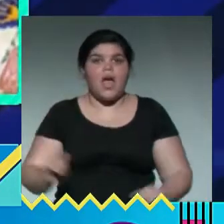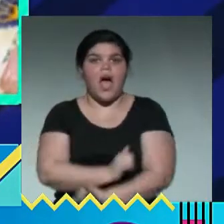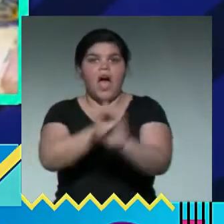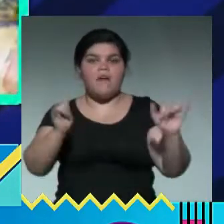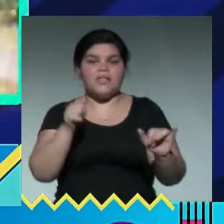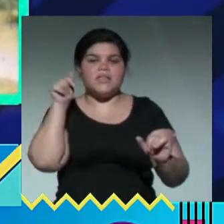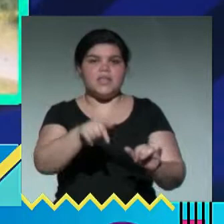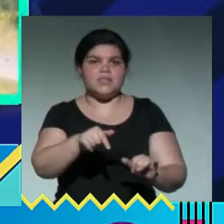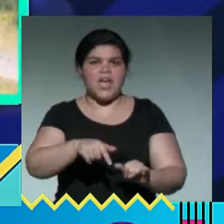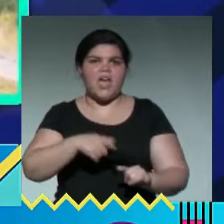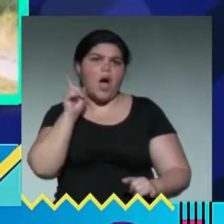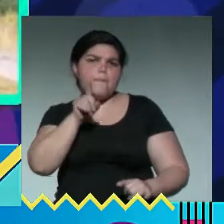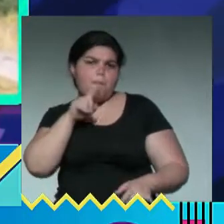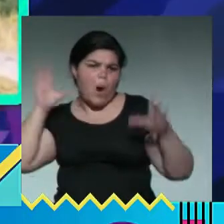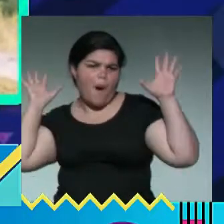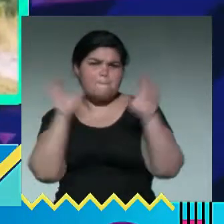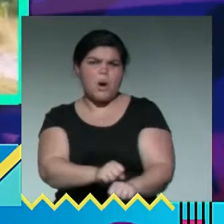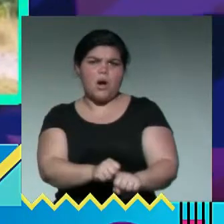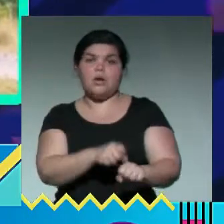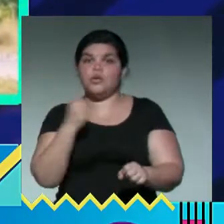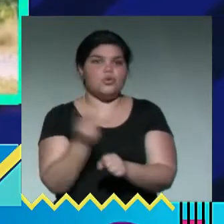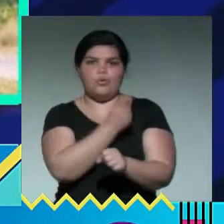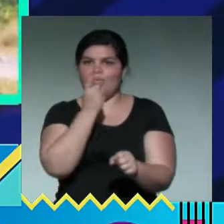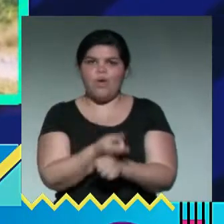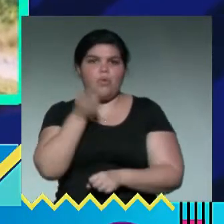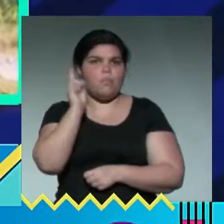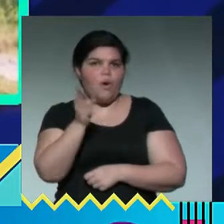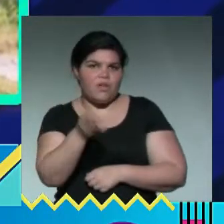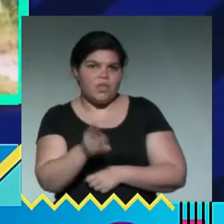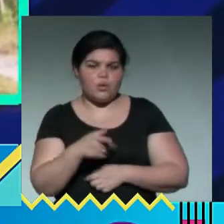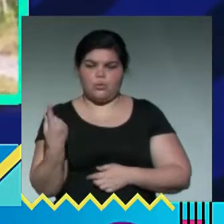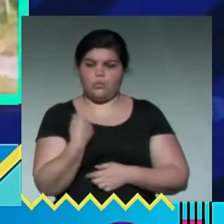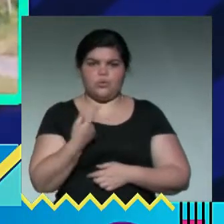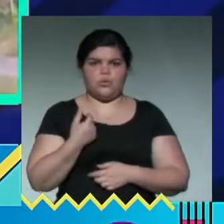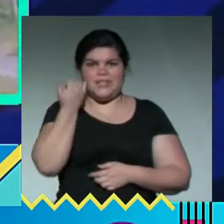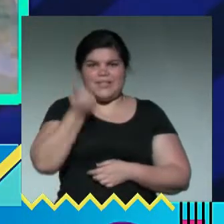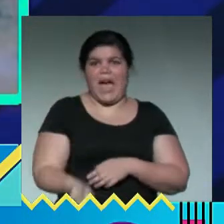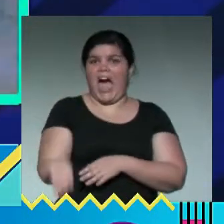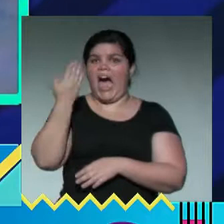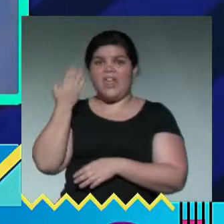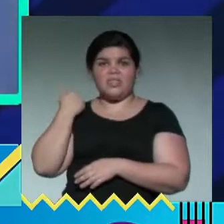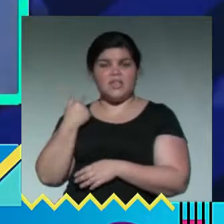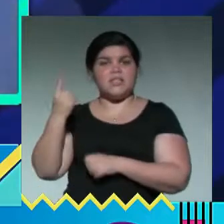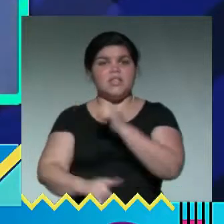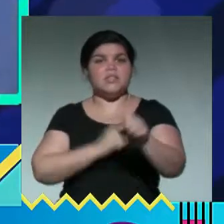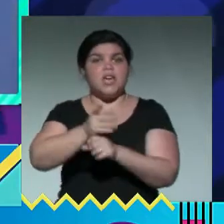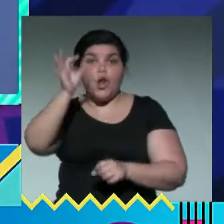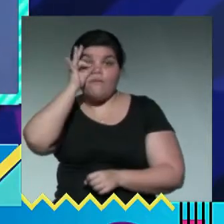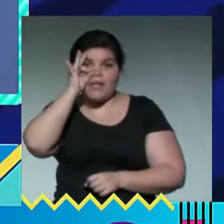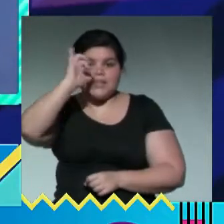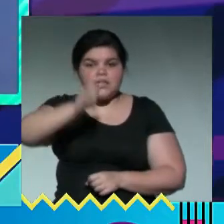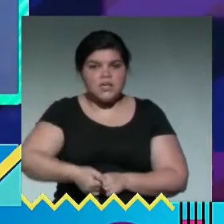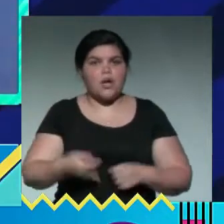territoriales por la fuerza. Y nosotros hemos tenido en el siglo XX guerras incluso entre países americanos,